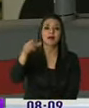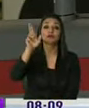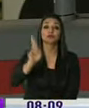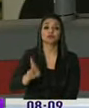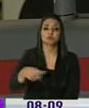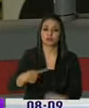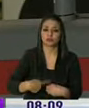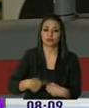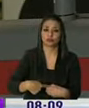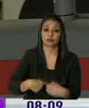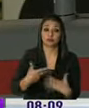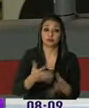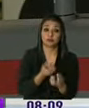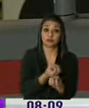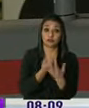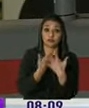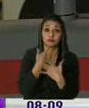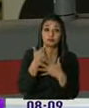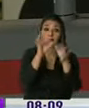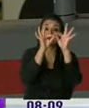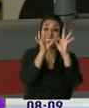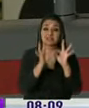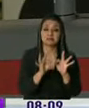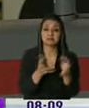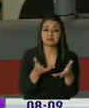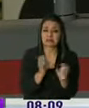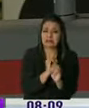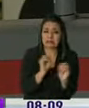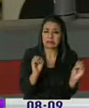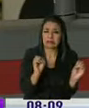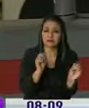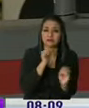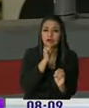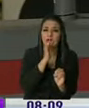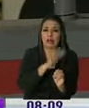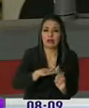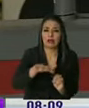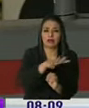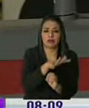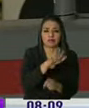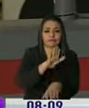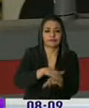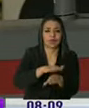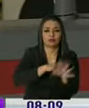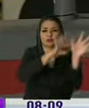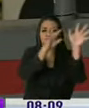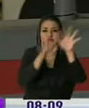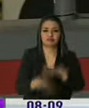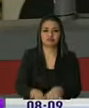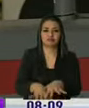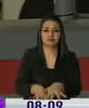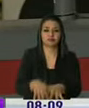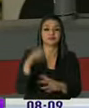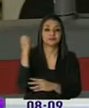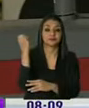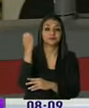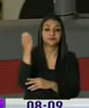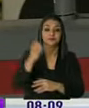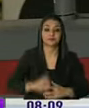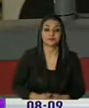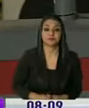los informes preliminares, la falta de mantenimiento de la infraestructura patrimonial habría provocado la emergencia.